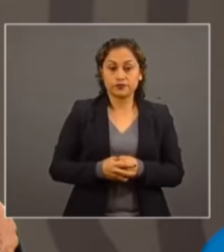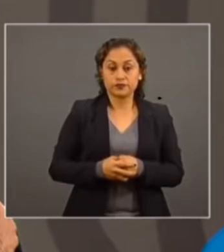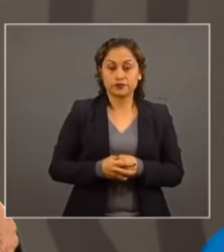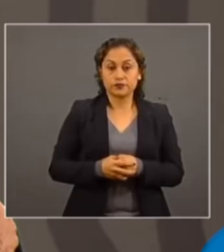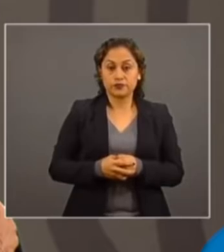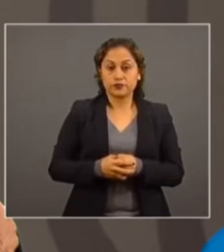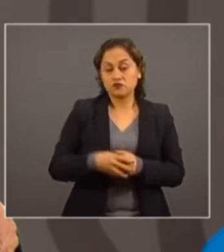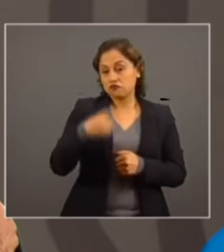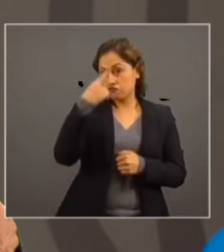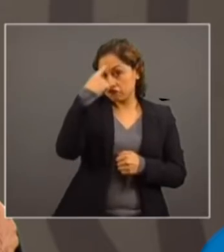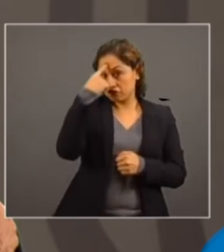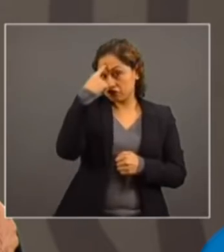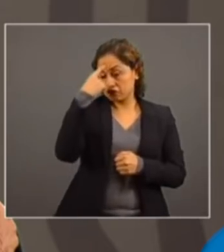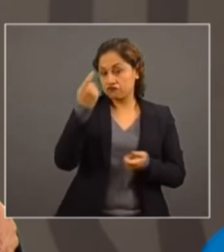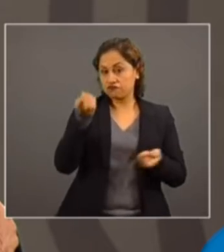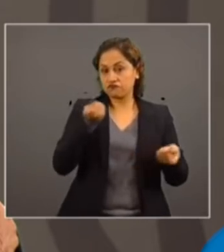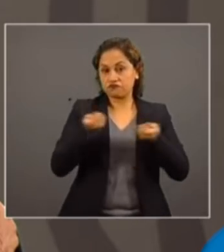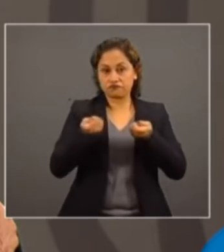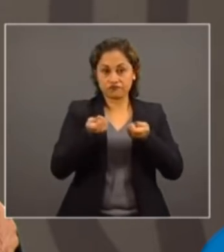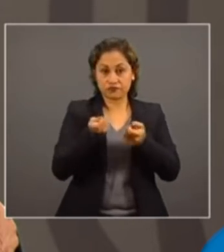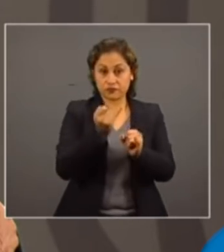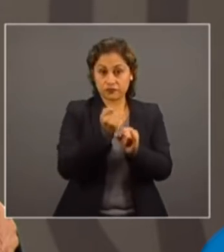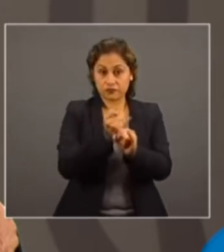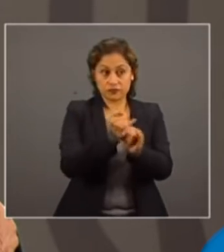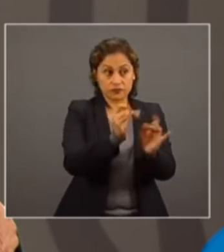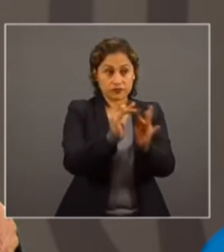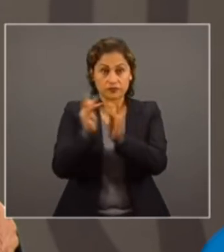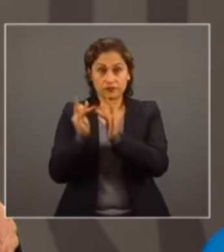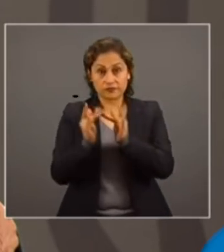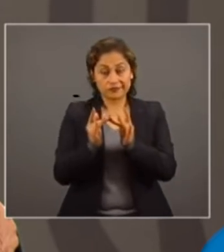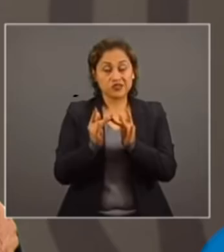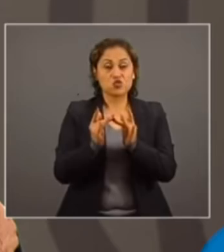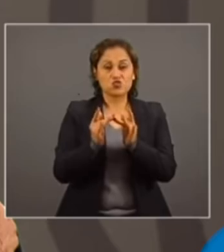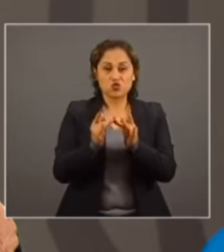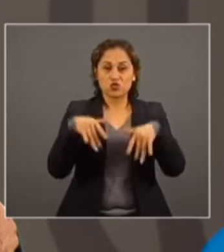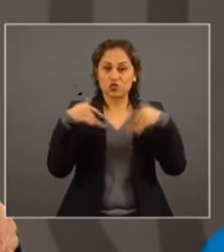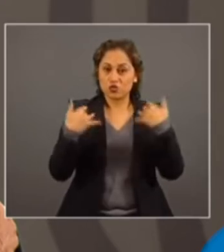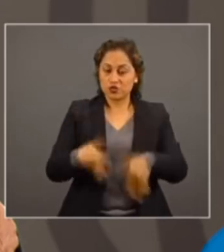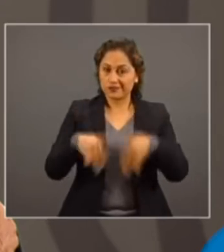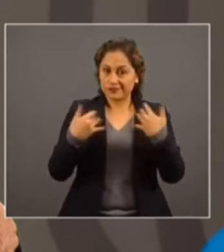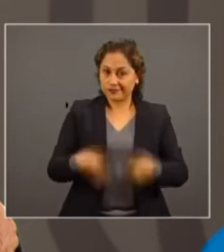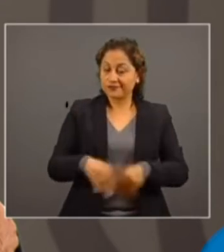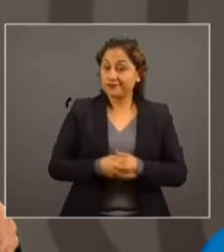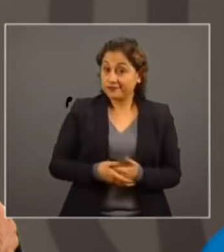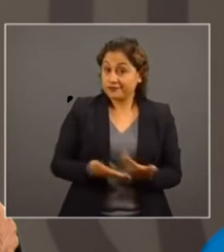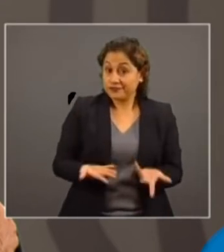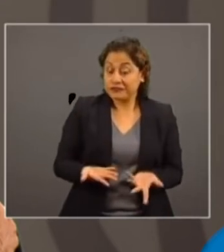control de las redes sociales un poder mediático mundial